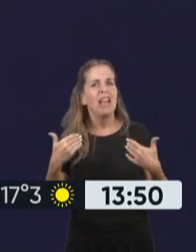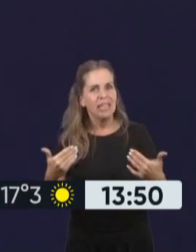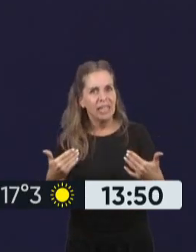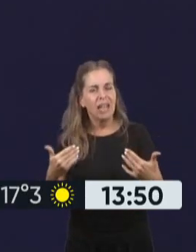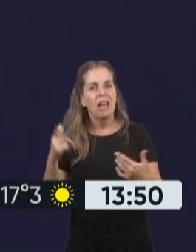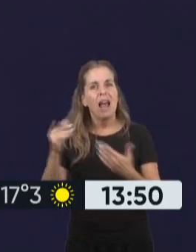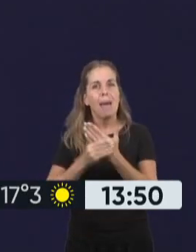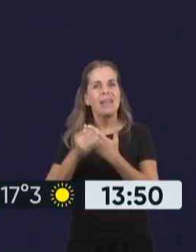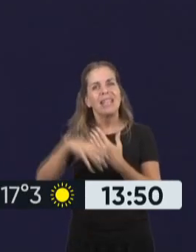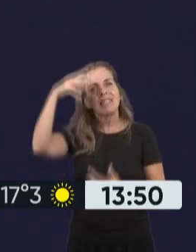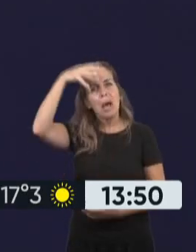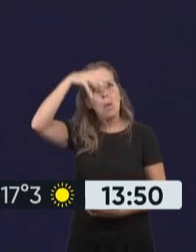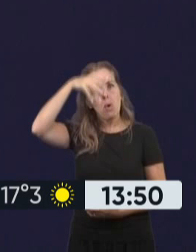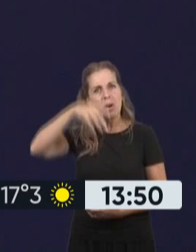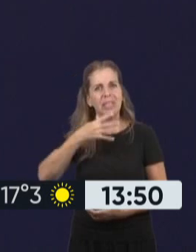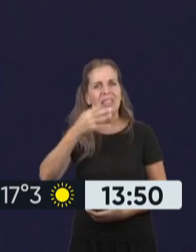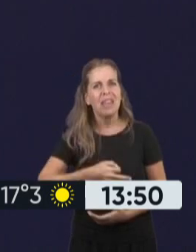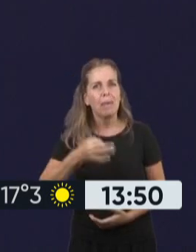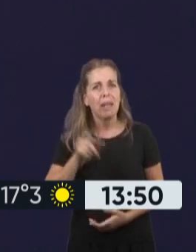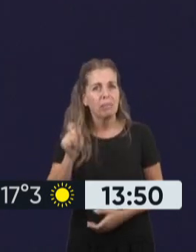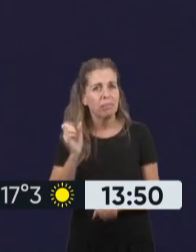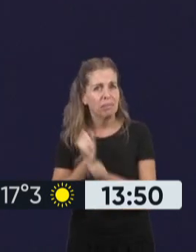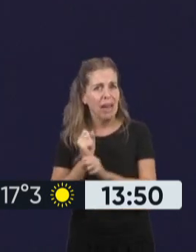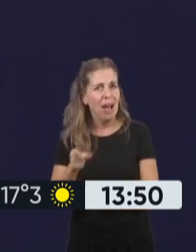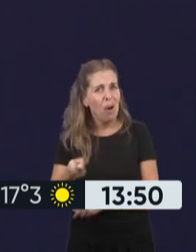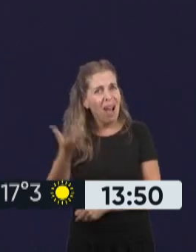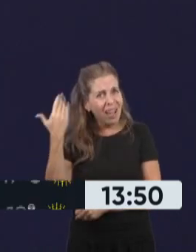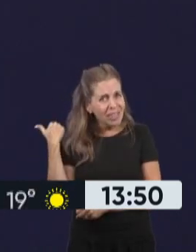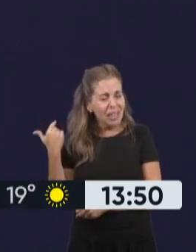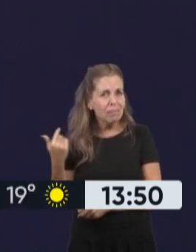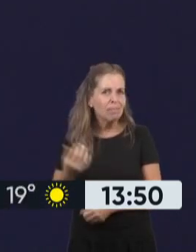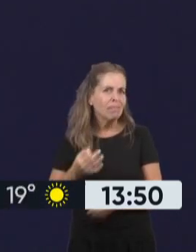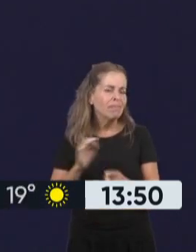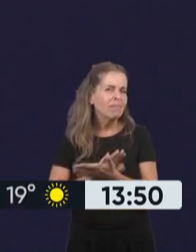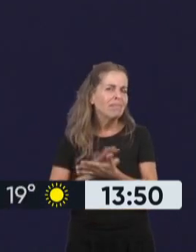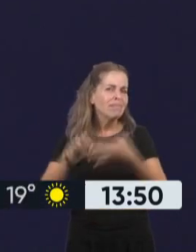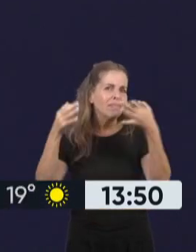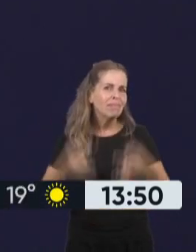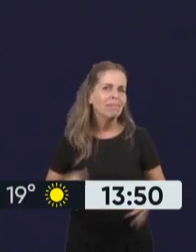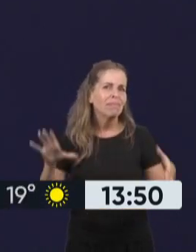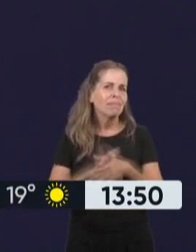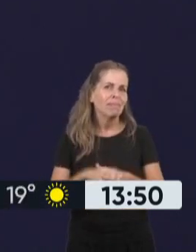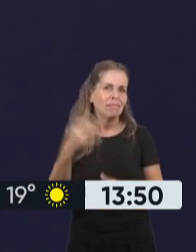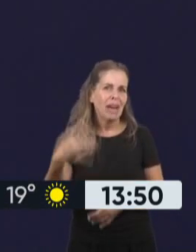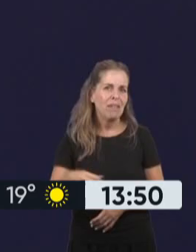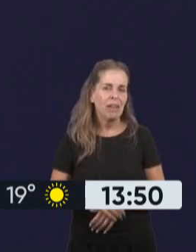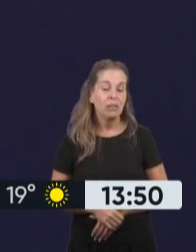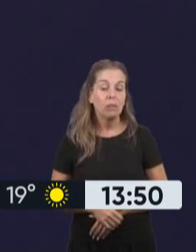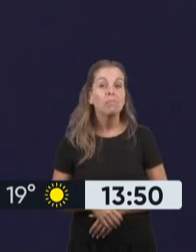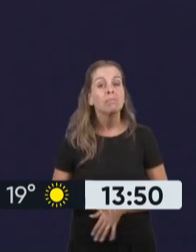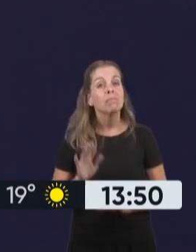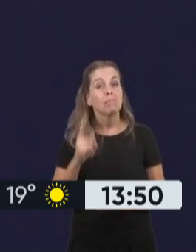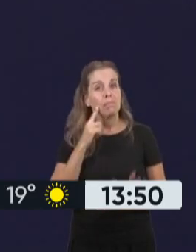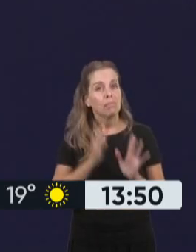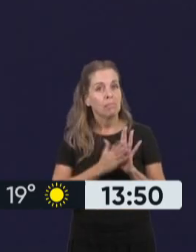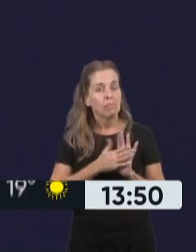la doctora Bullrich, porque la verdad que lo que hizo ayer fue impecable. Es evidente que las fuerzas de